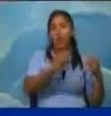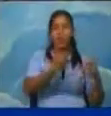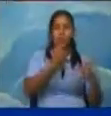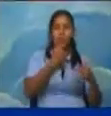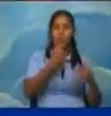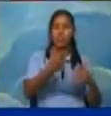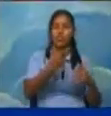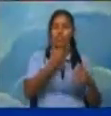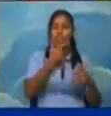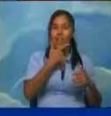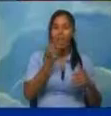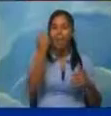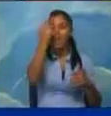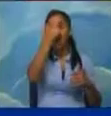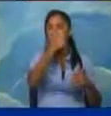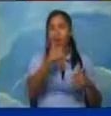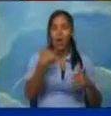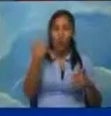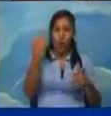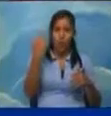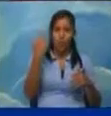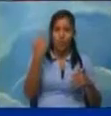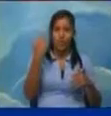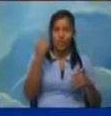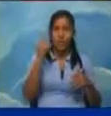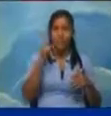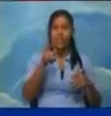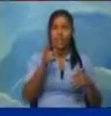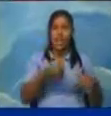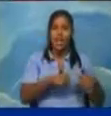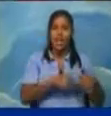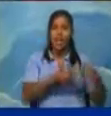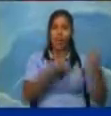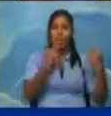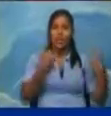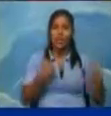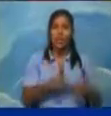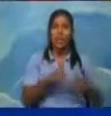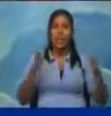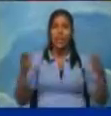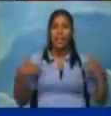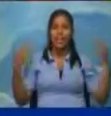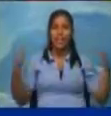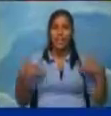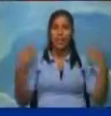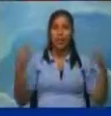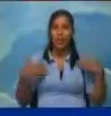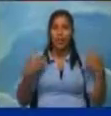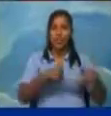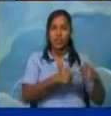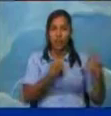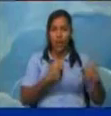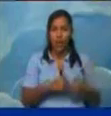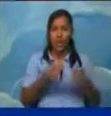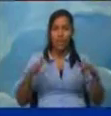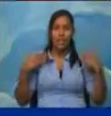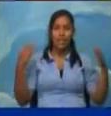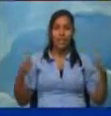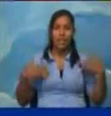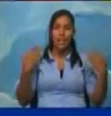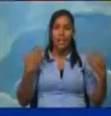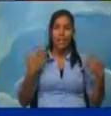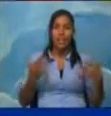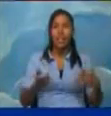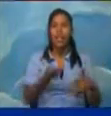hermosea el rostro. Dígalo conmigo, mi cielito, diga, el corazón alegre, el corazón